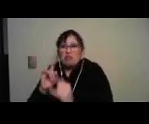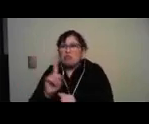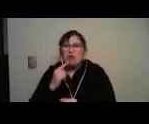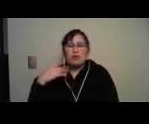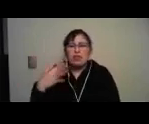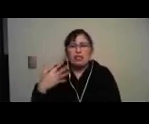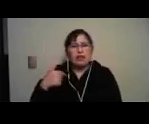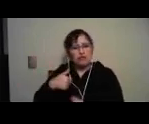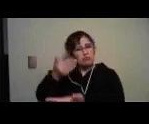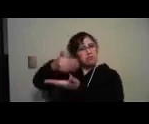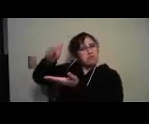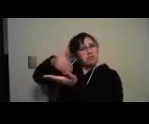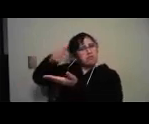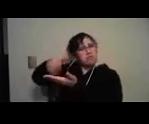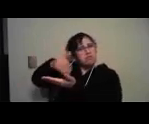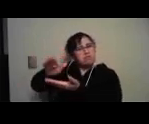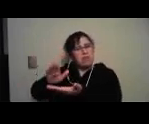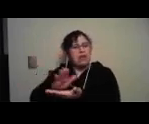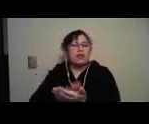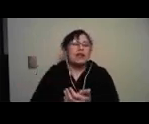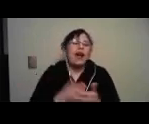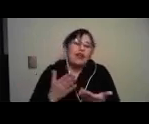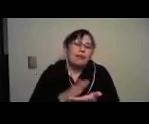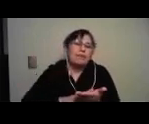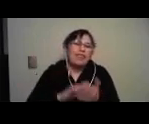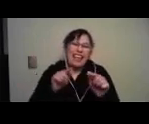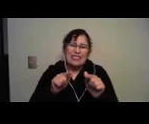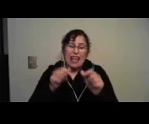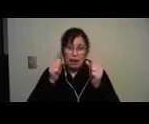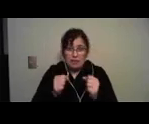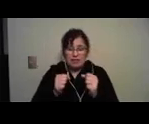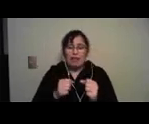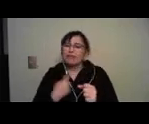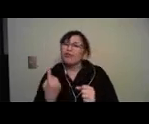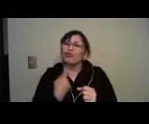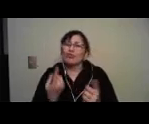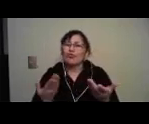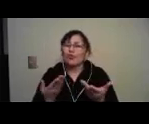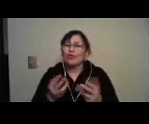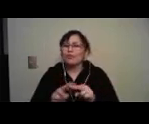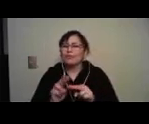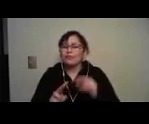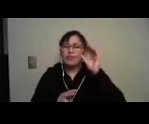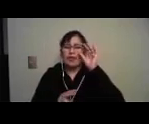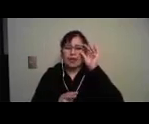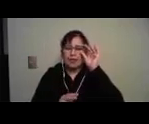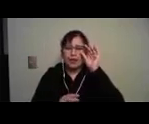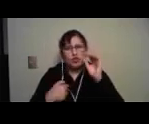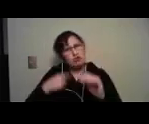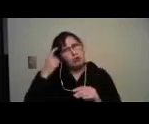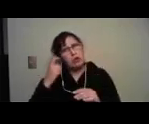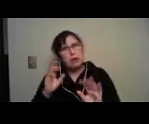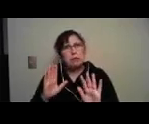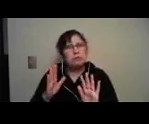estamos realizando una tarea, ¿ya? Que esto también, esta capacidad la vamos a, yo creo que, no sé si